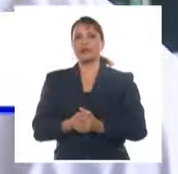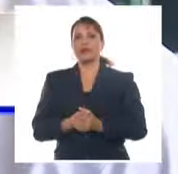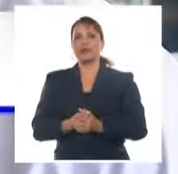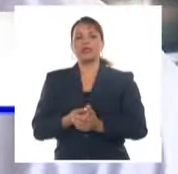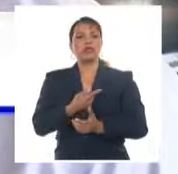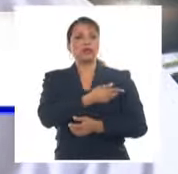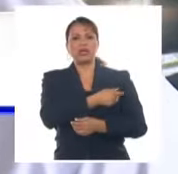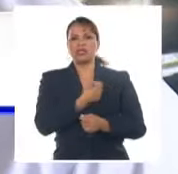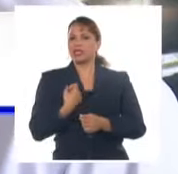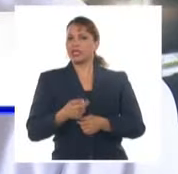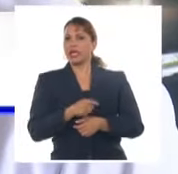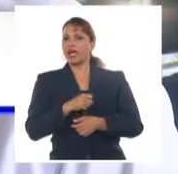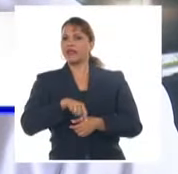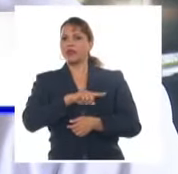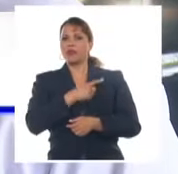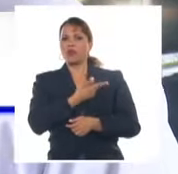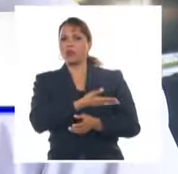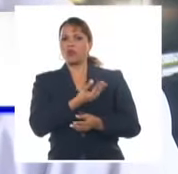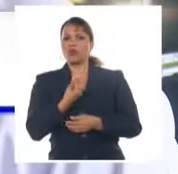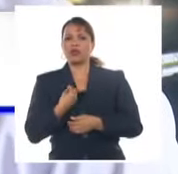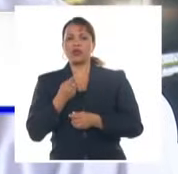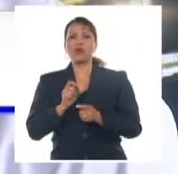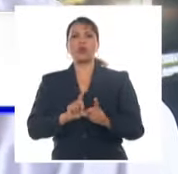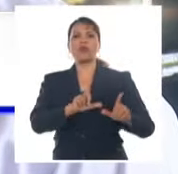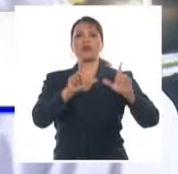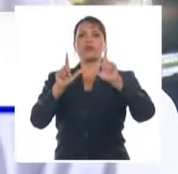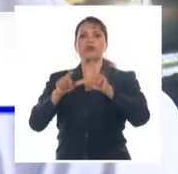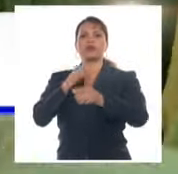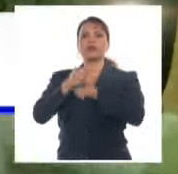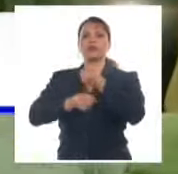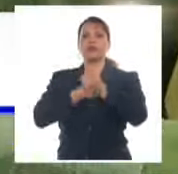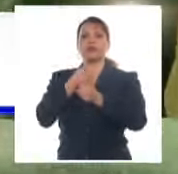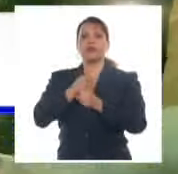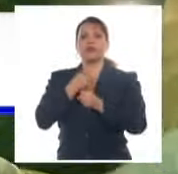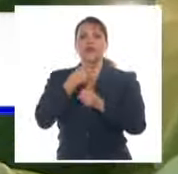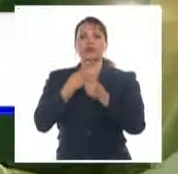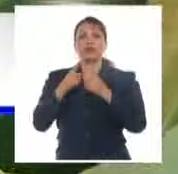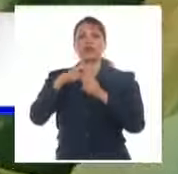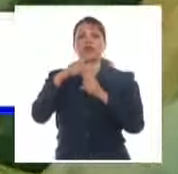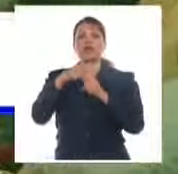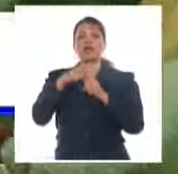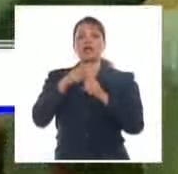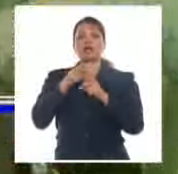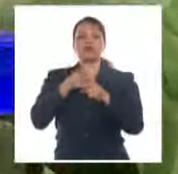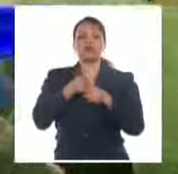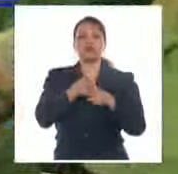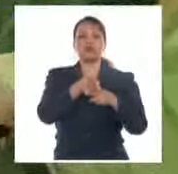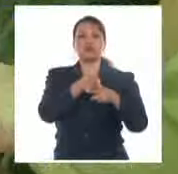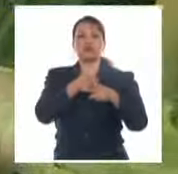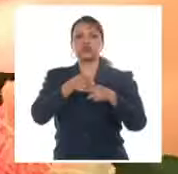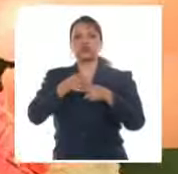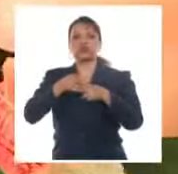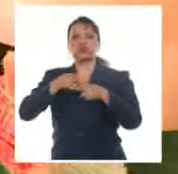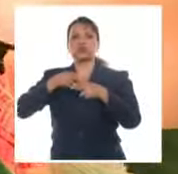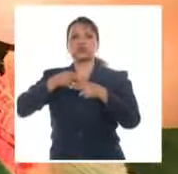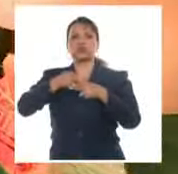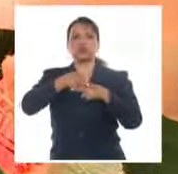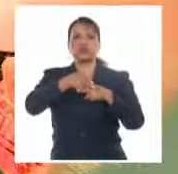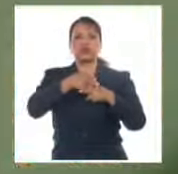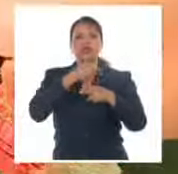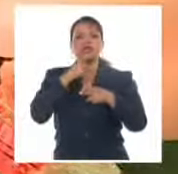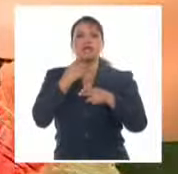premio a la innovación la utilización de un taladro manual eléctrico que viene a reducir grandemente Los tiempos de